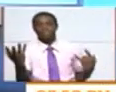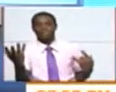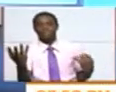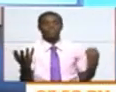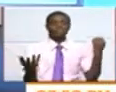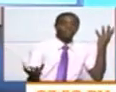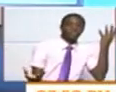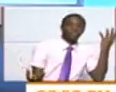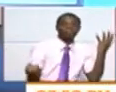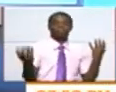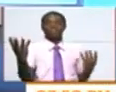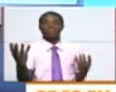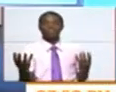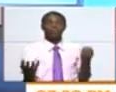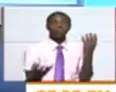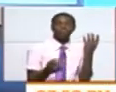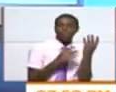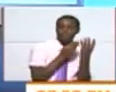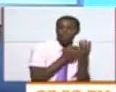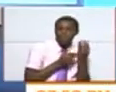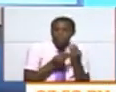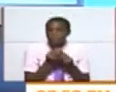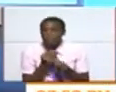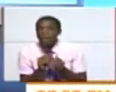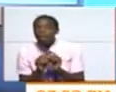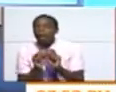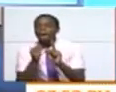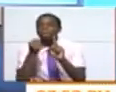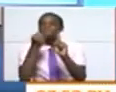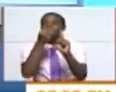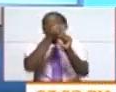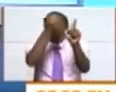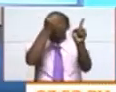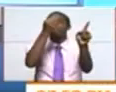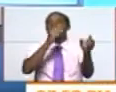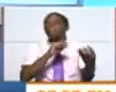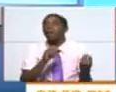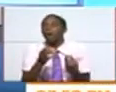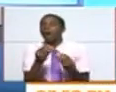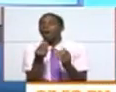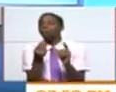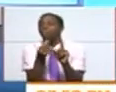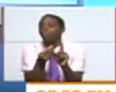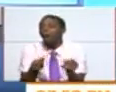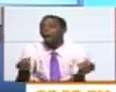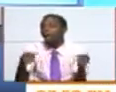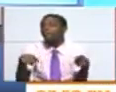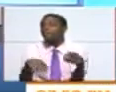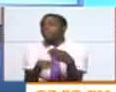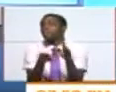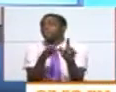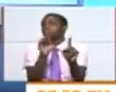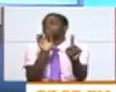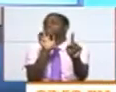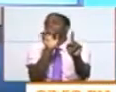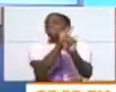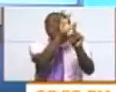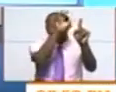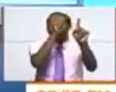Creación de golpes suaves, de golpes débiles, donde evidentemente hay que crear un escenario